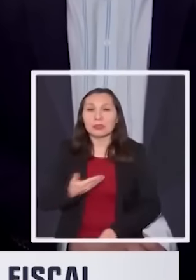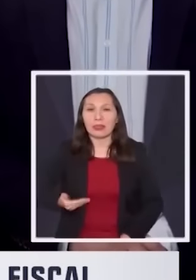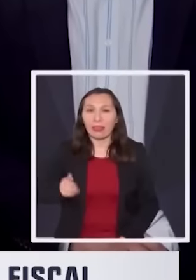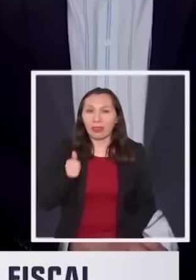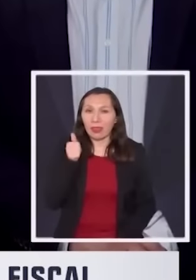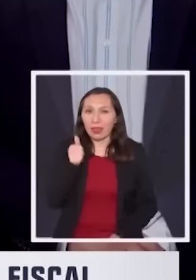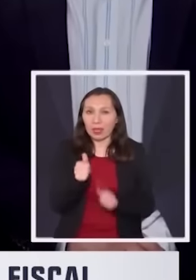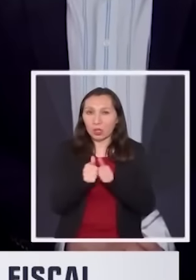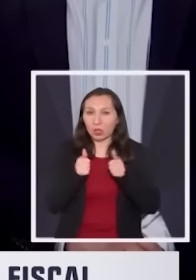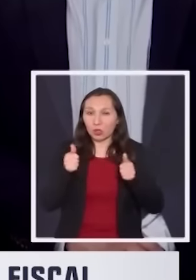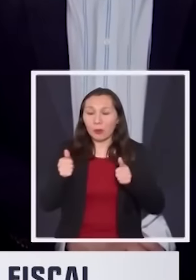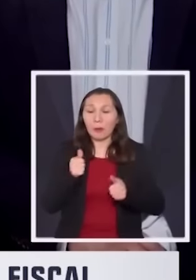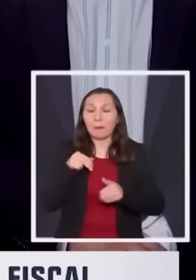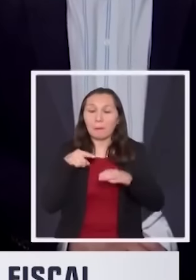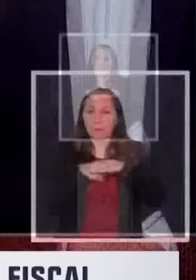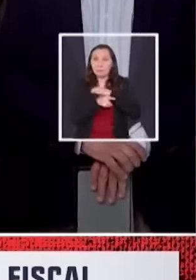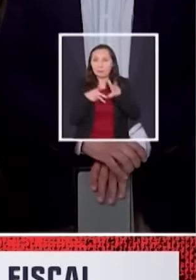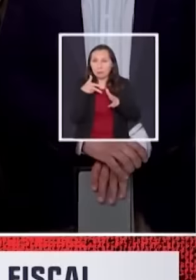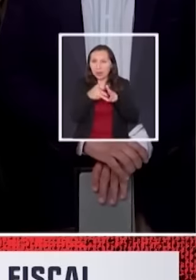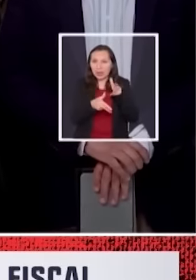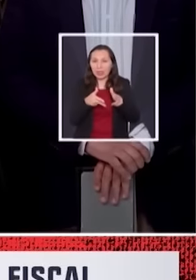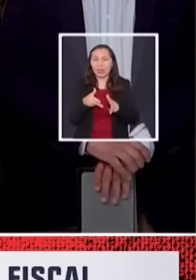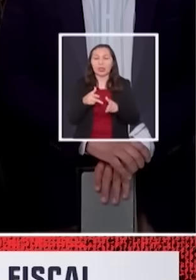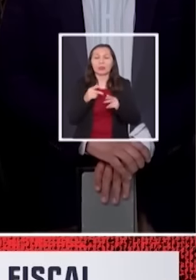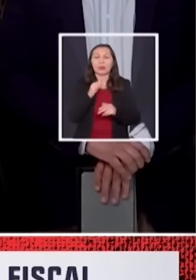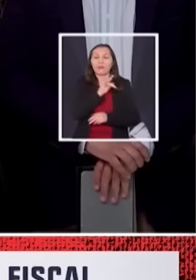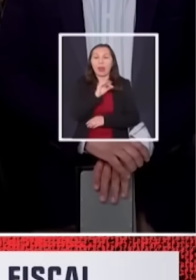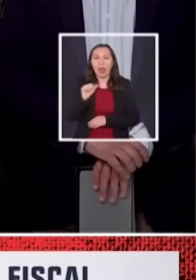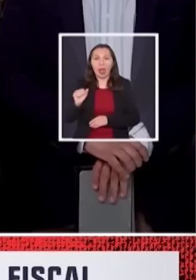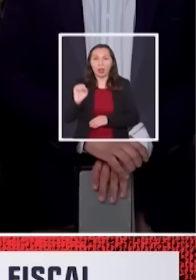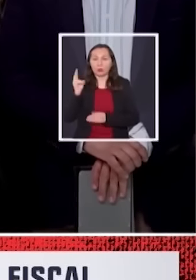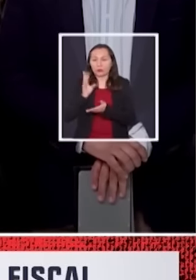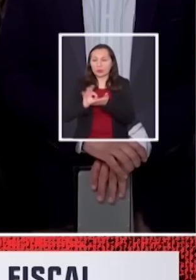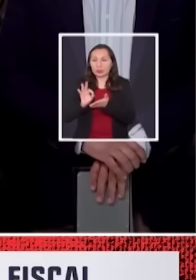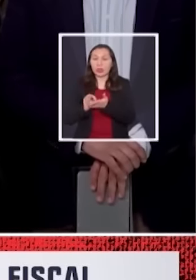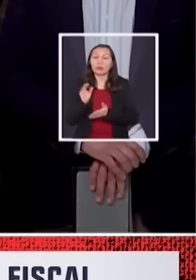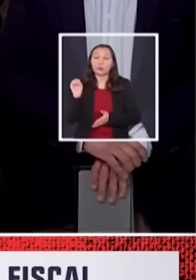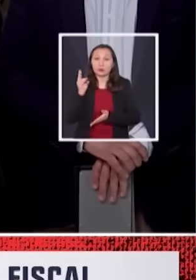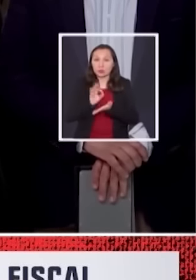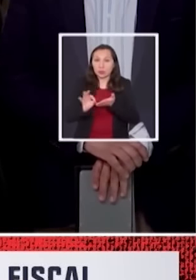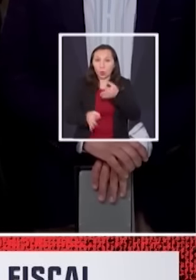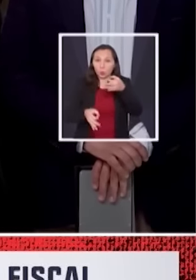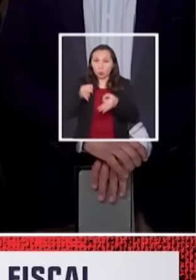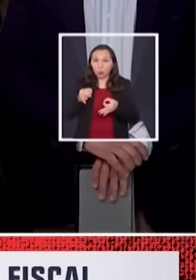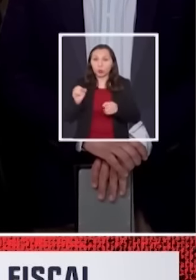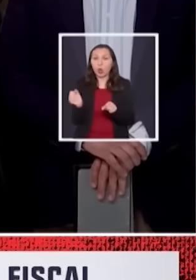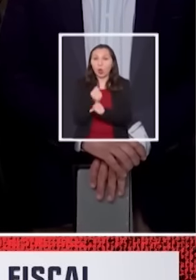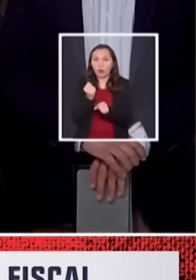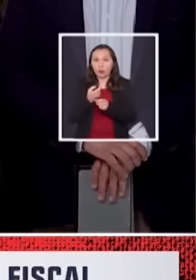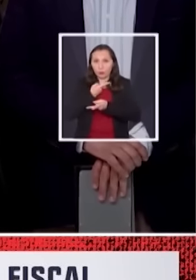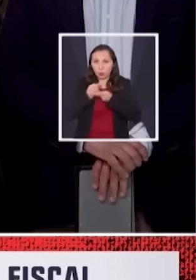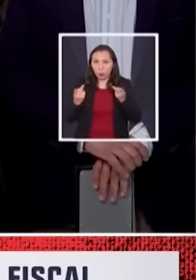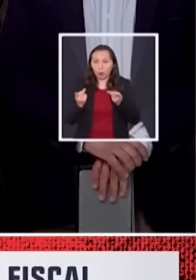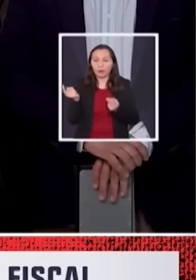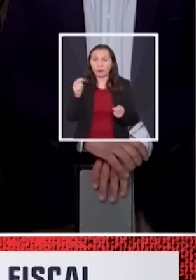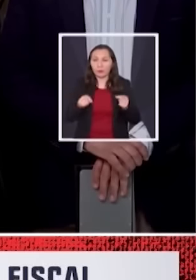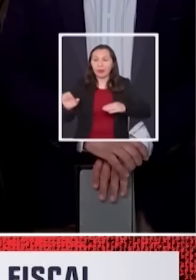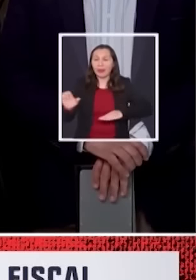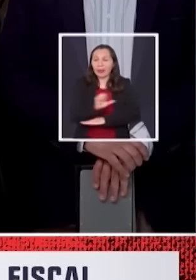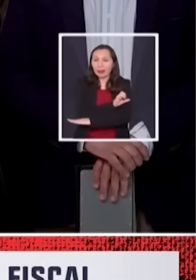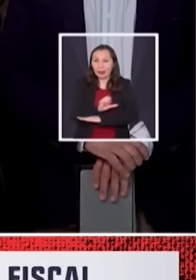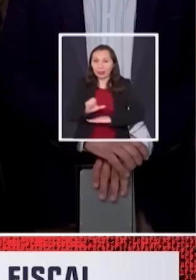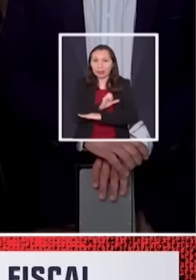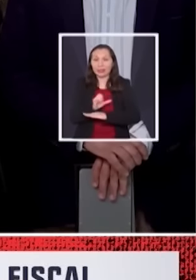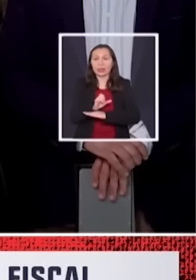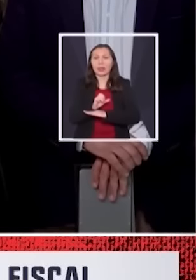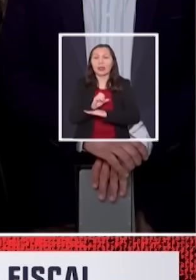problema claramente no está completamente resuelto. Ni cerca. Y muy lejos, de hecho, sí, ni muy cerca, lejos de resolverse. Porque además